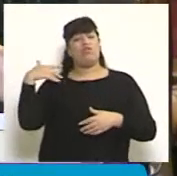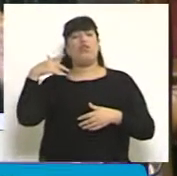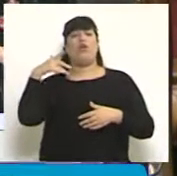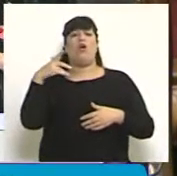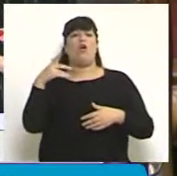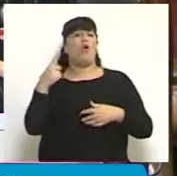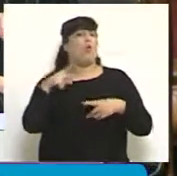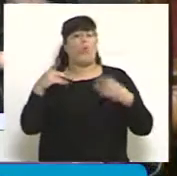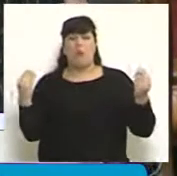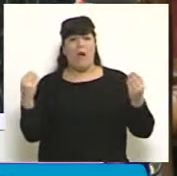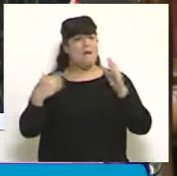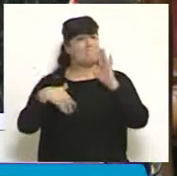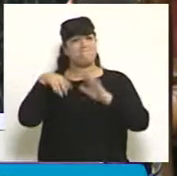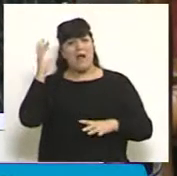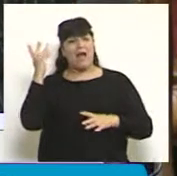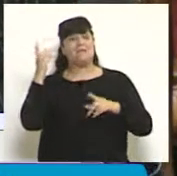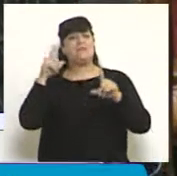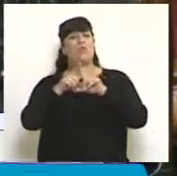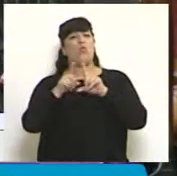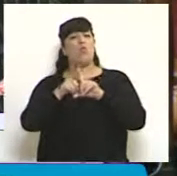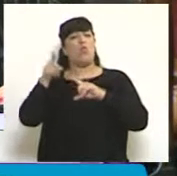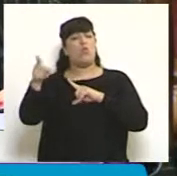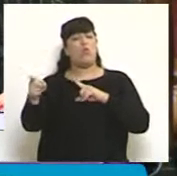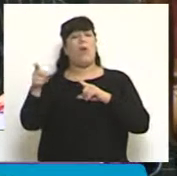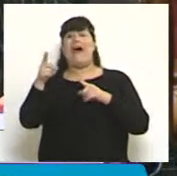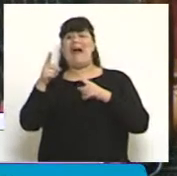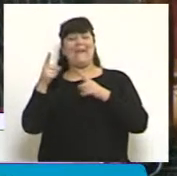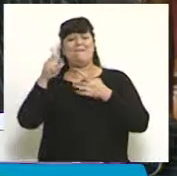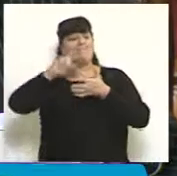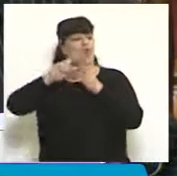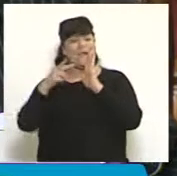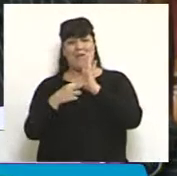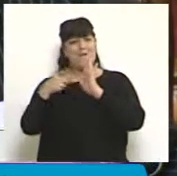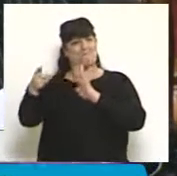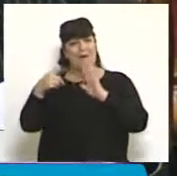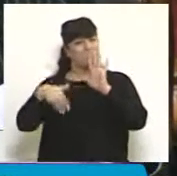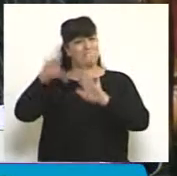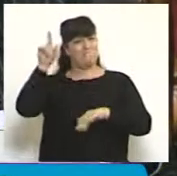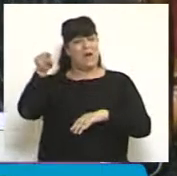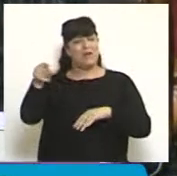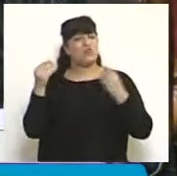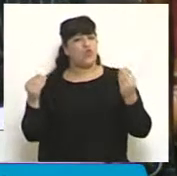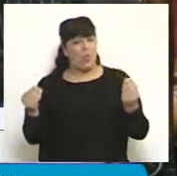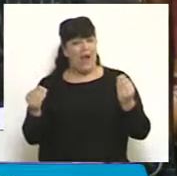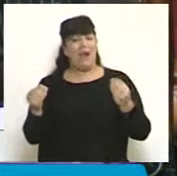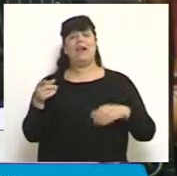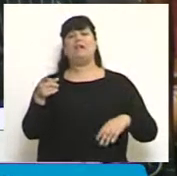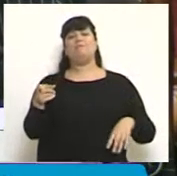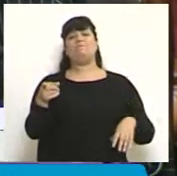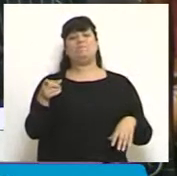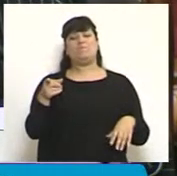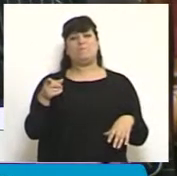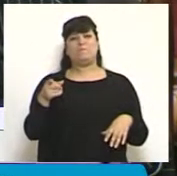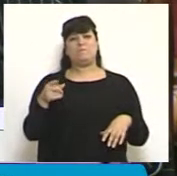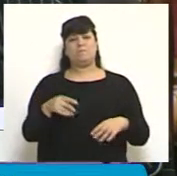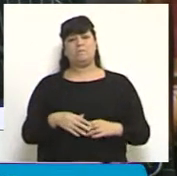cuál fue el grueso o la médula de las disidencias, hay sí un